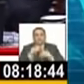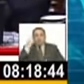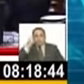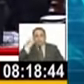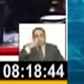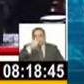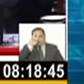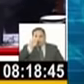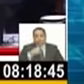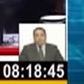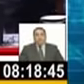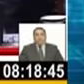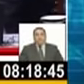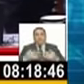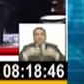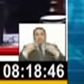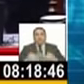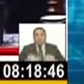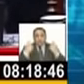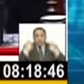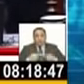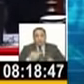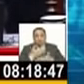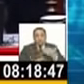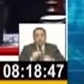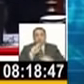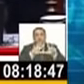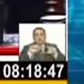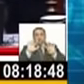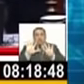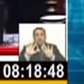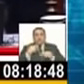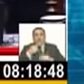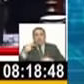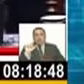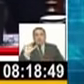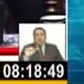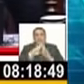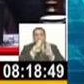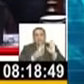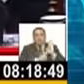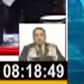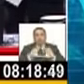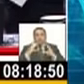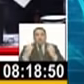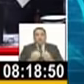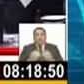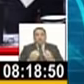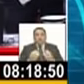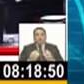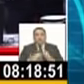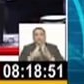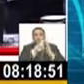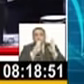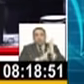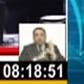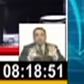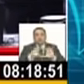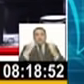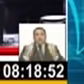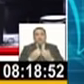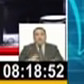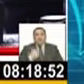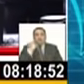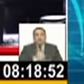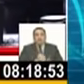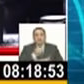que es importante que los congresistas que están investigados y que tienen denuncias, pues obviamente tiene